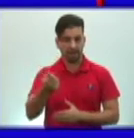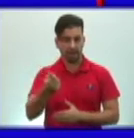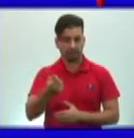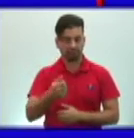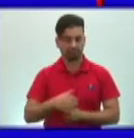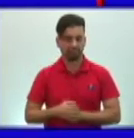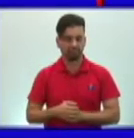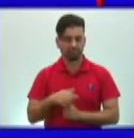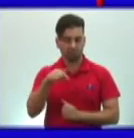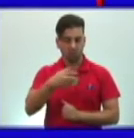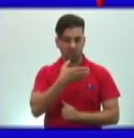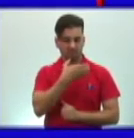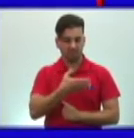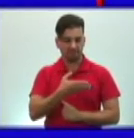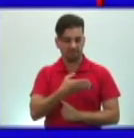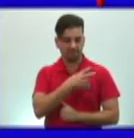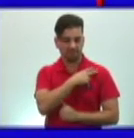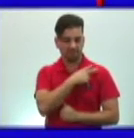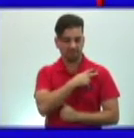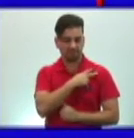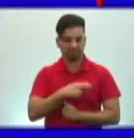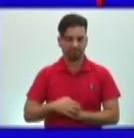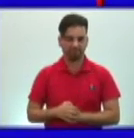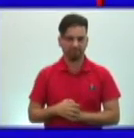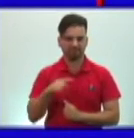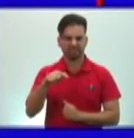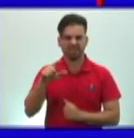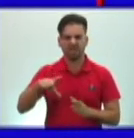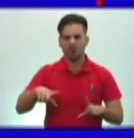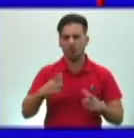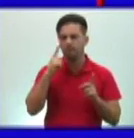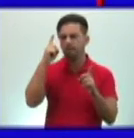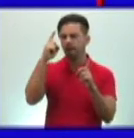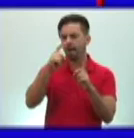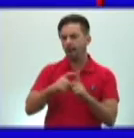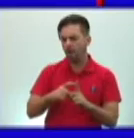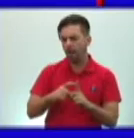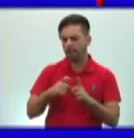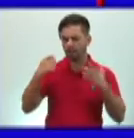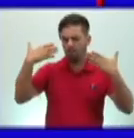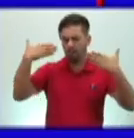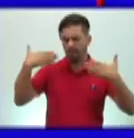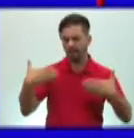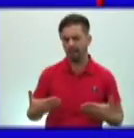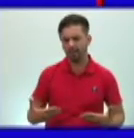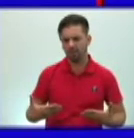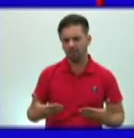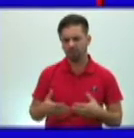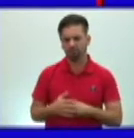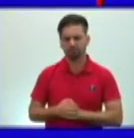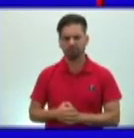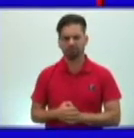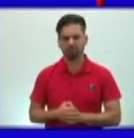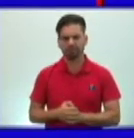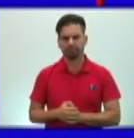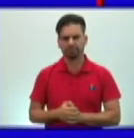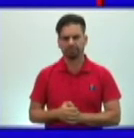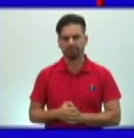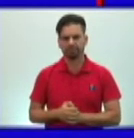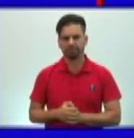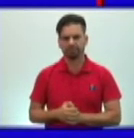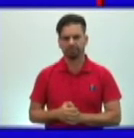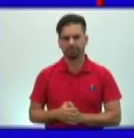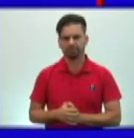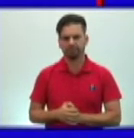Cumplía una encomienda, era un objetivo ético, un sentido ético en